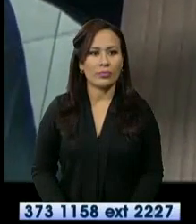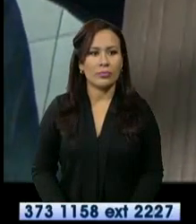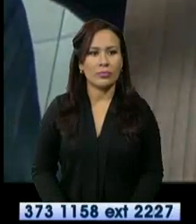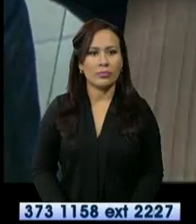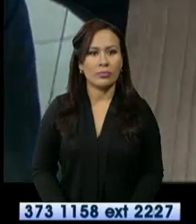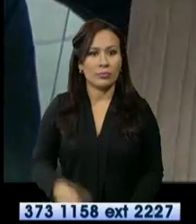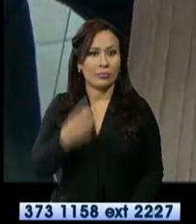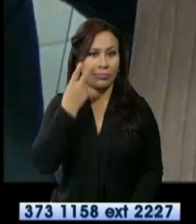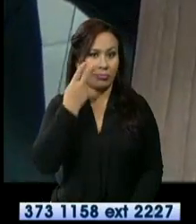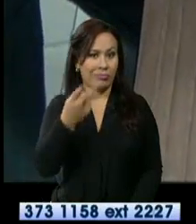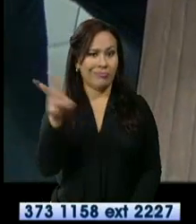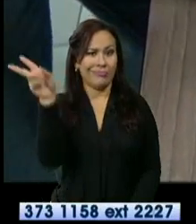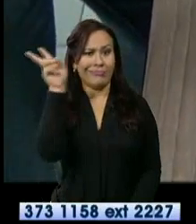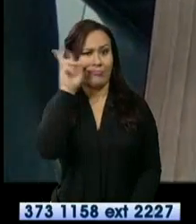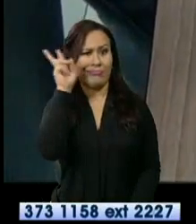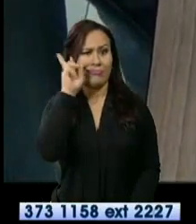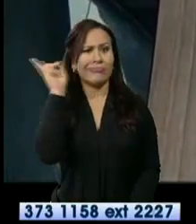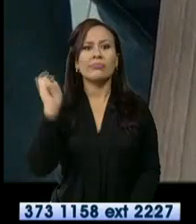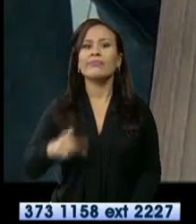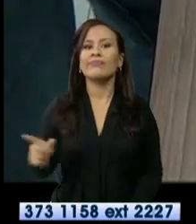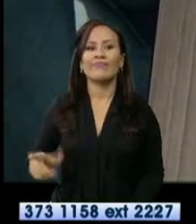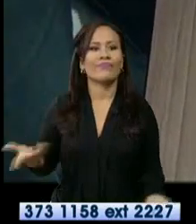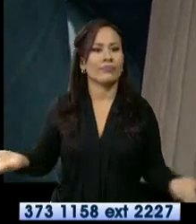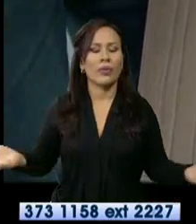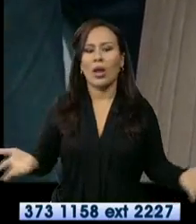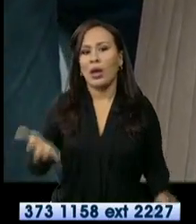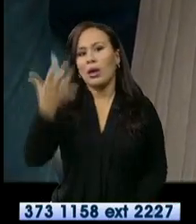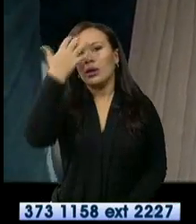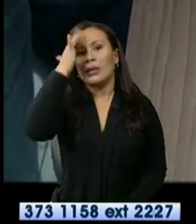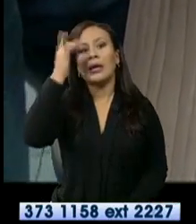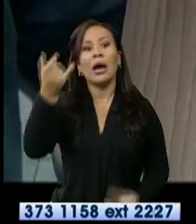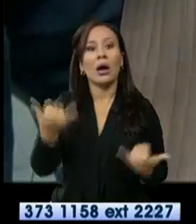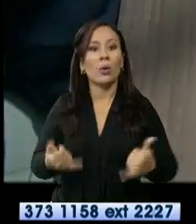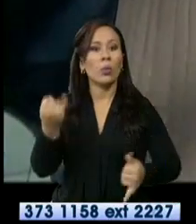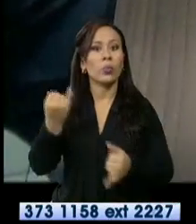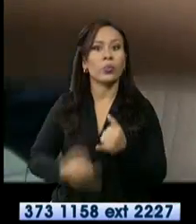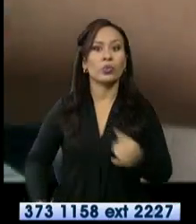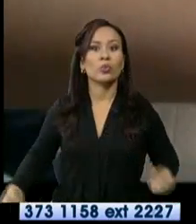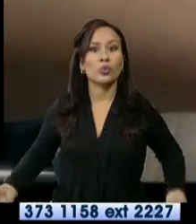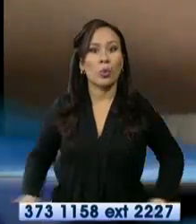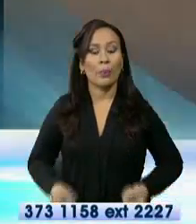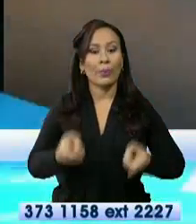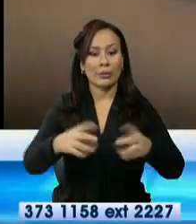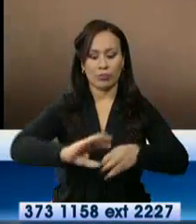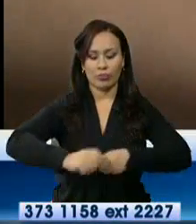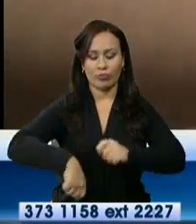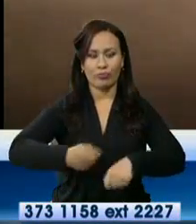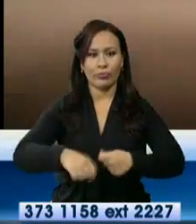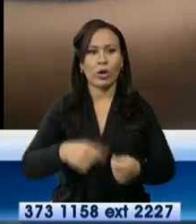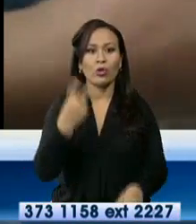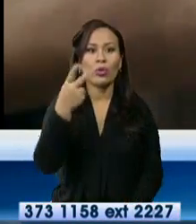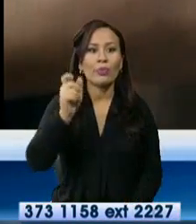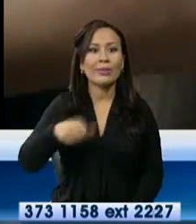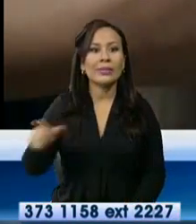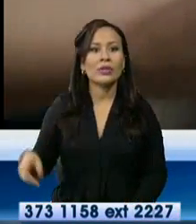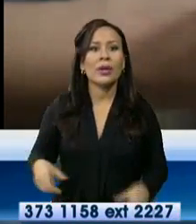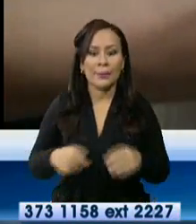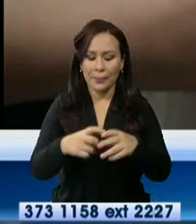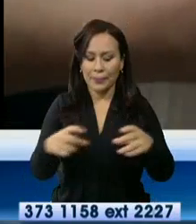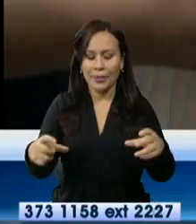La astucia de los antisociales no conoce límites y el último caso de un paquetazo en Quevedo lo realizaron dos sujetos con